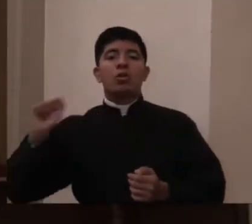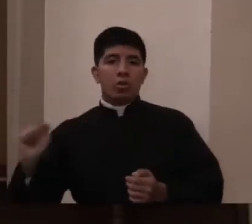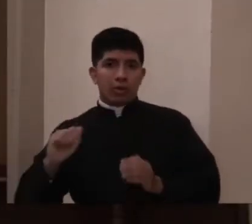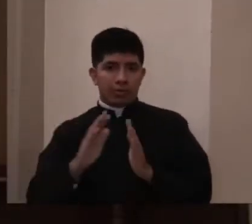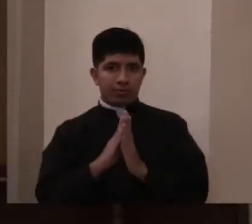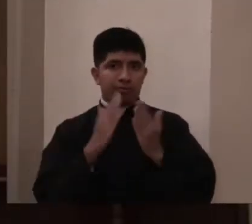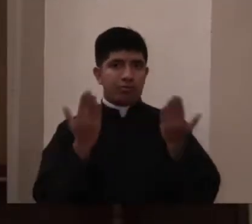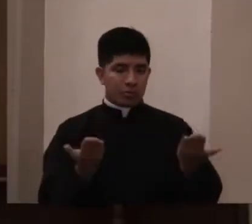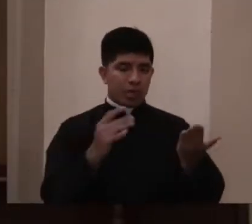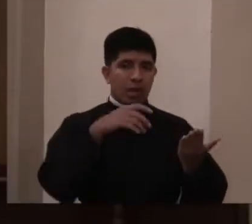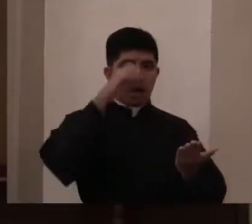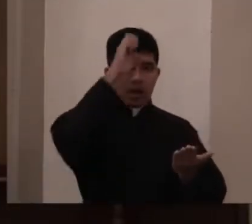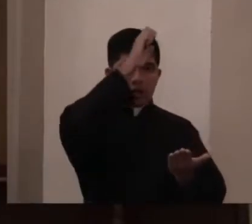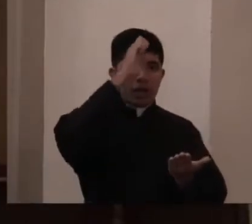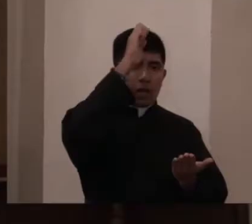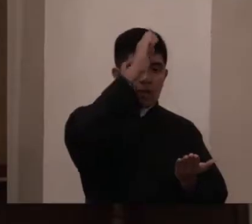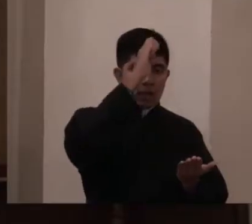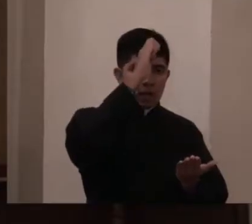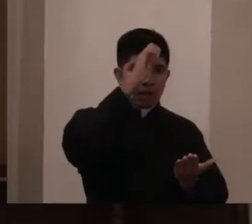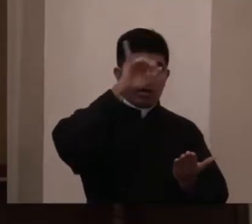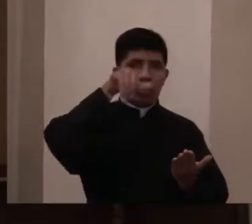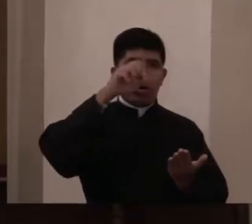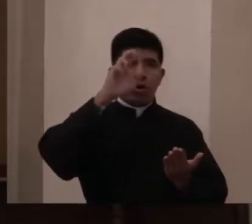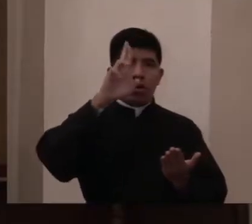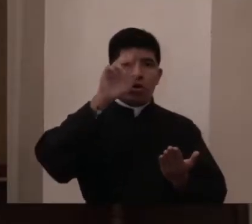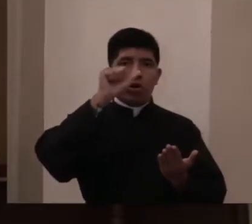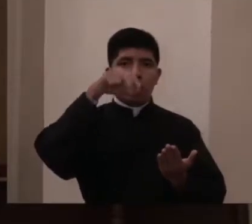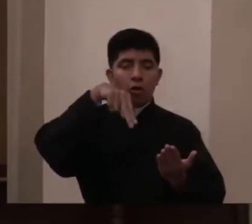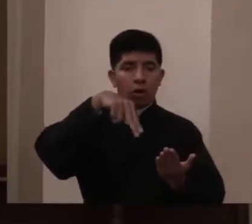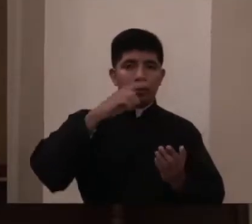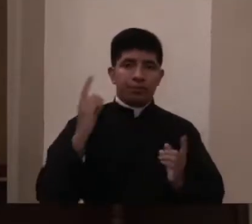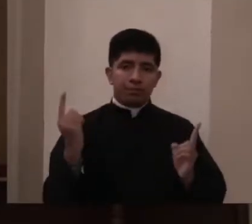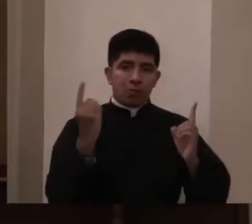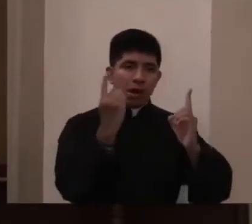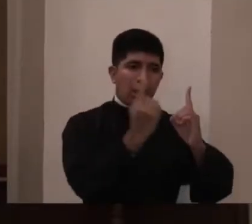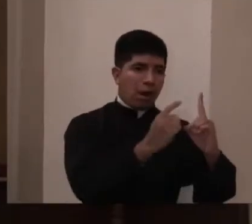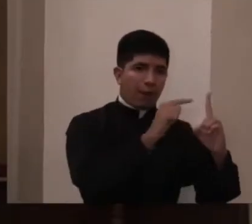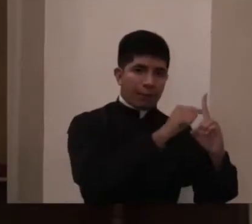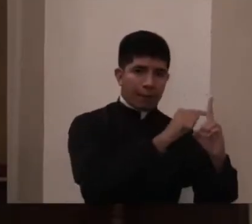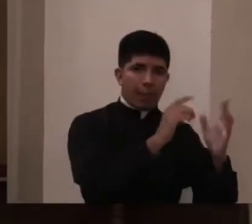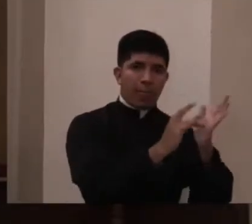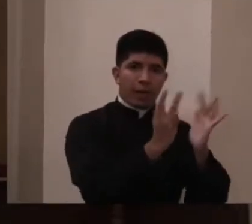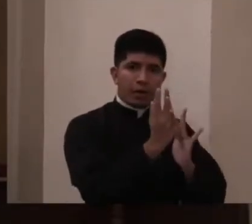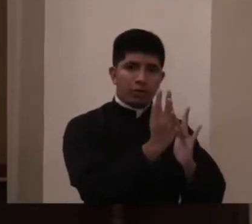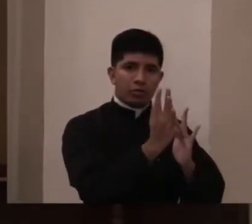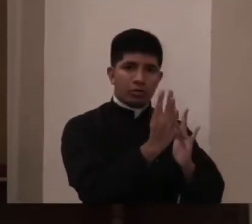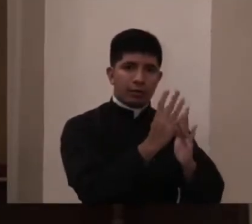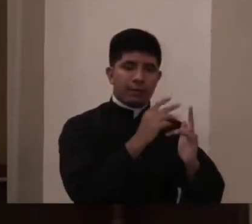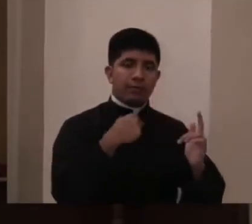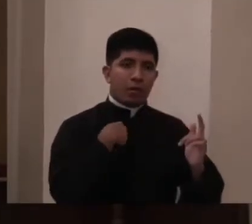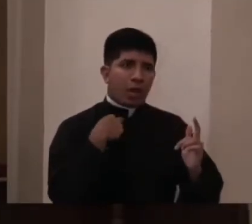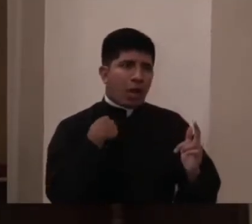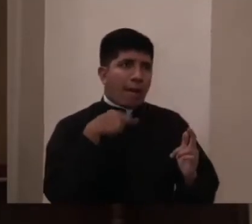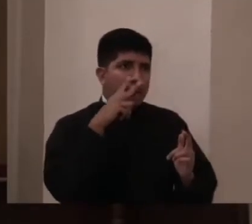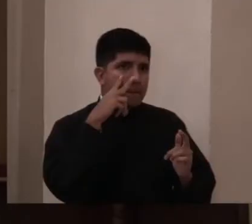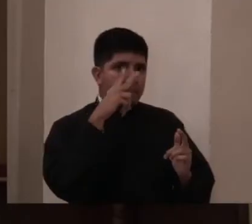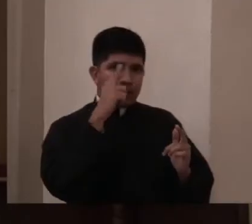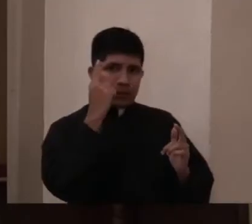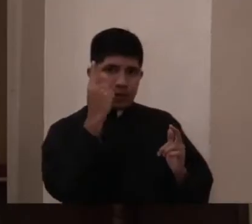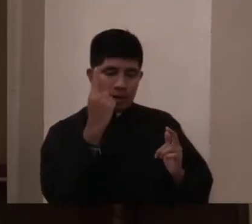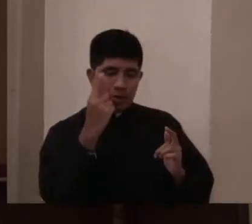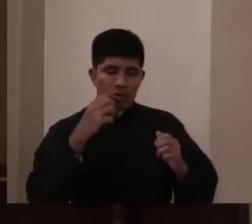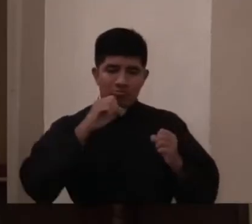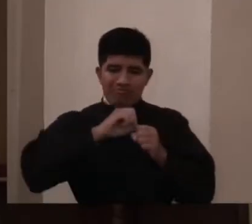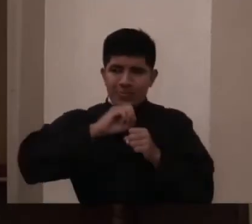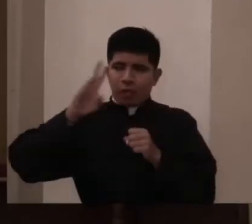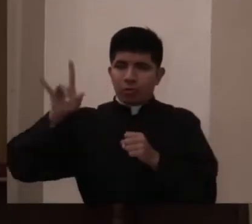Evangelio. Va Juan con Jesús y le dice: oye, hemos visto a uno que expulsa demonios en tu nombre.